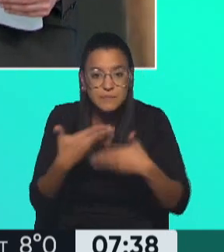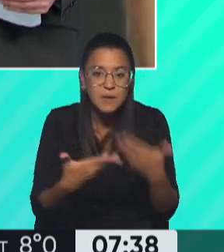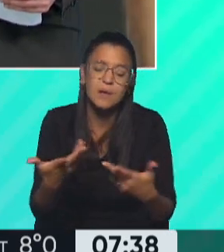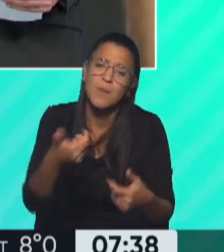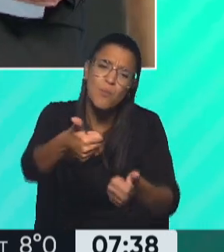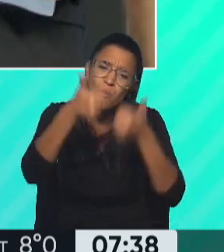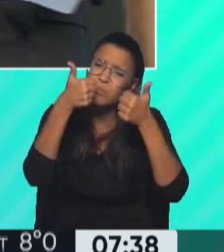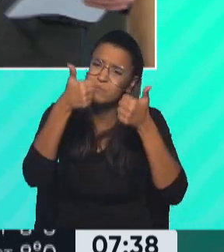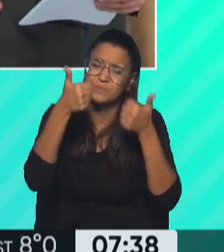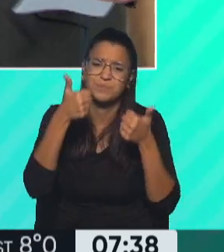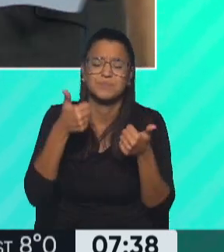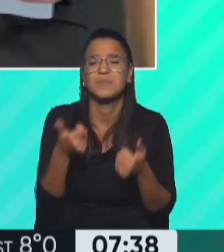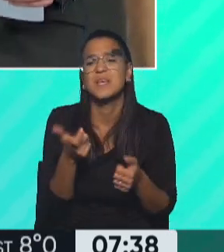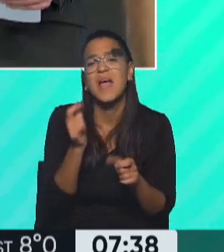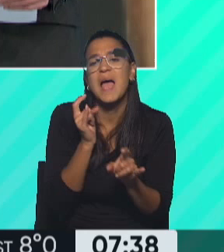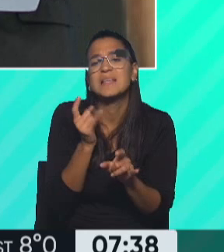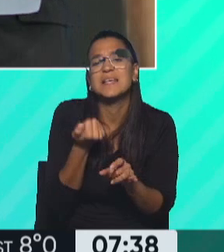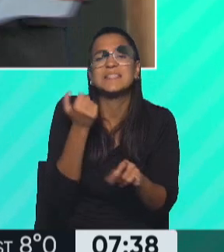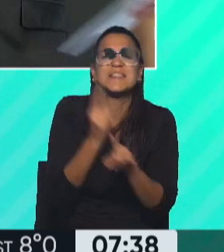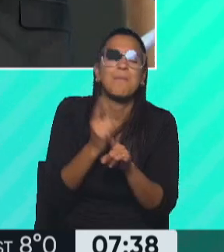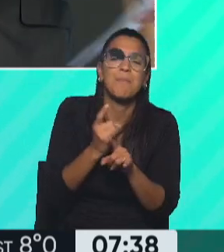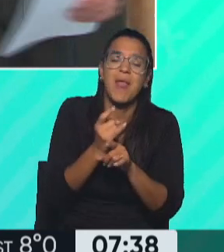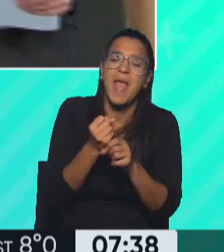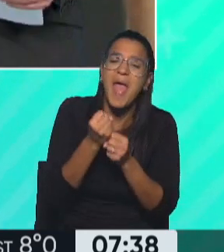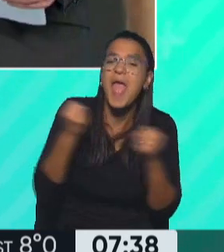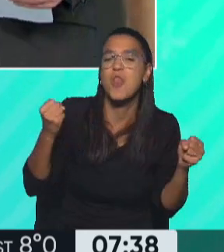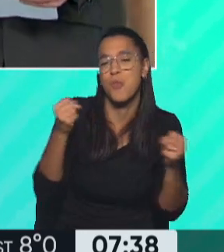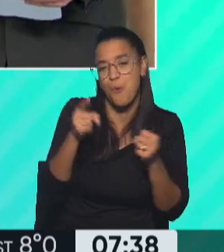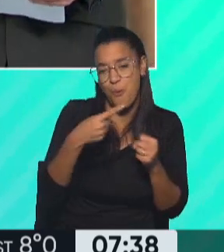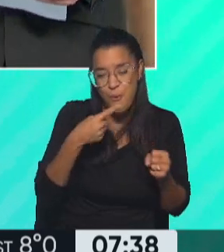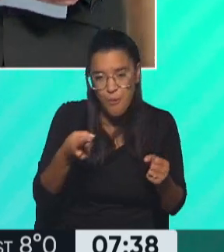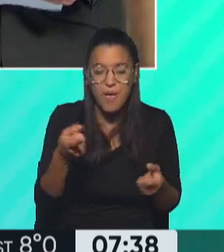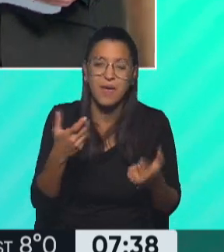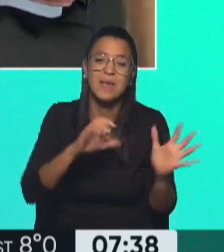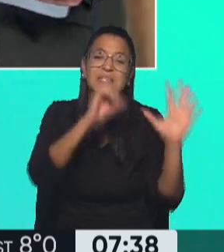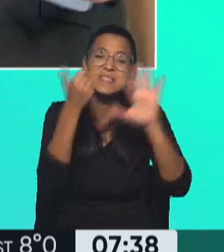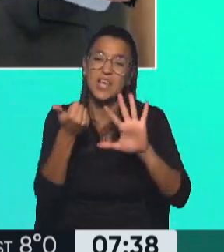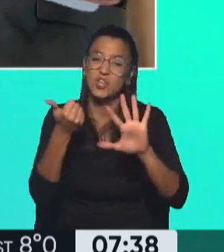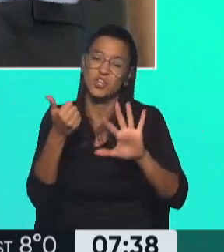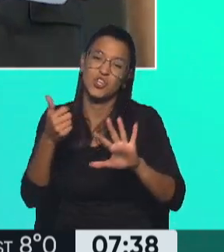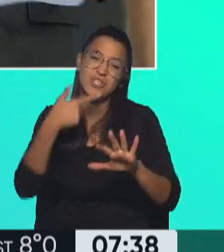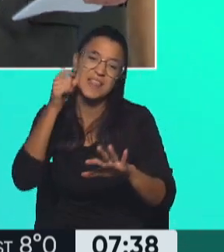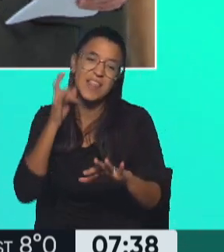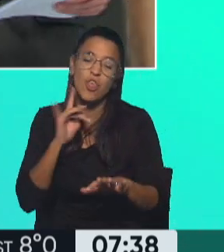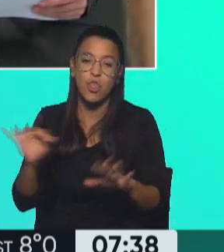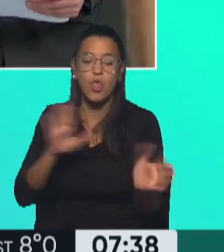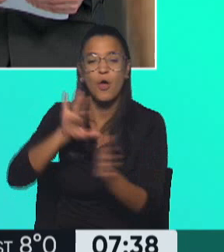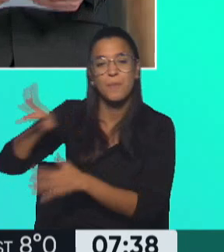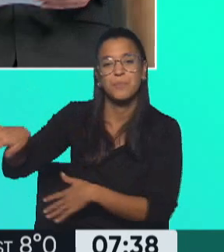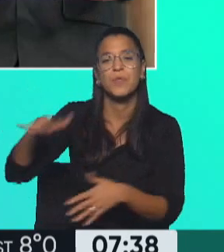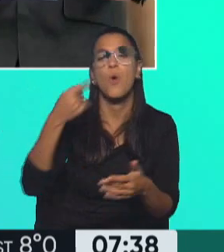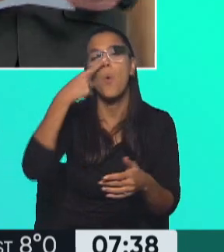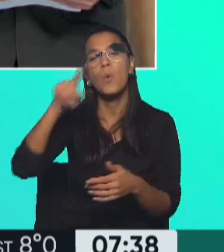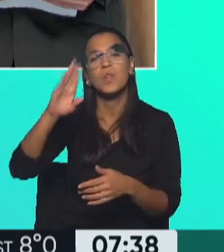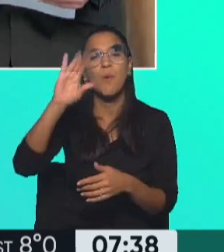súper exitoso, casi siempre como héroe de acción. Si sacás lo que tiene que ver con Sexto Sentido, el último Boy Scout, una